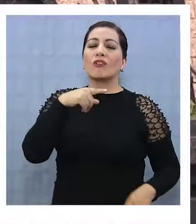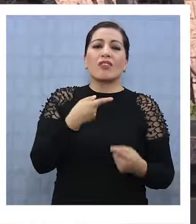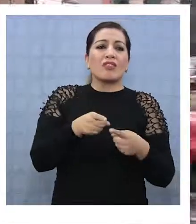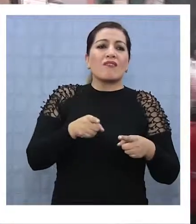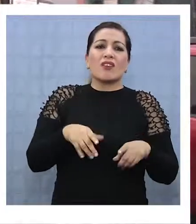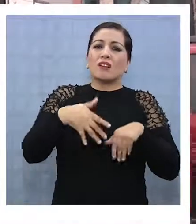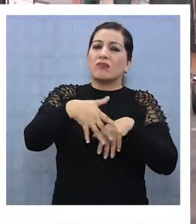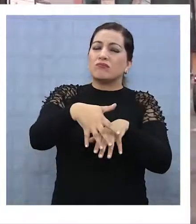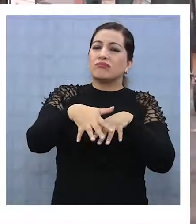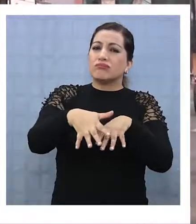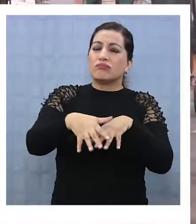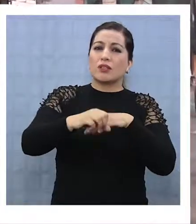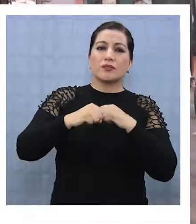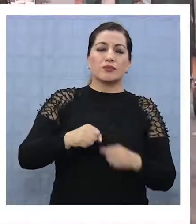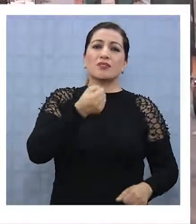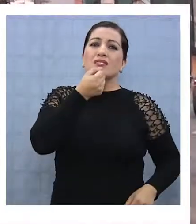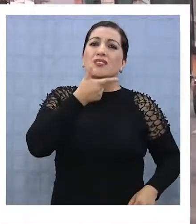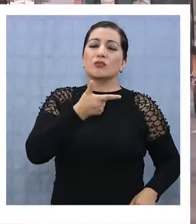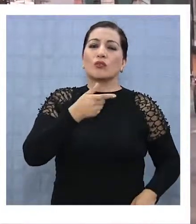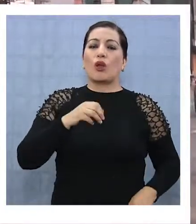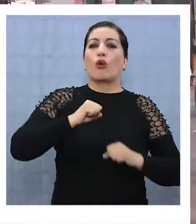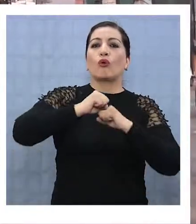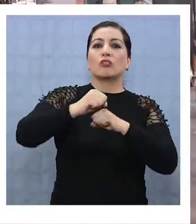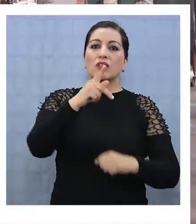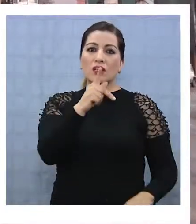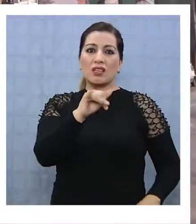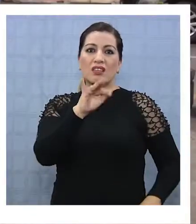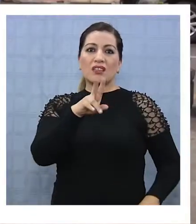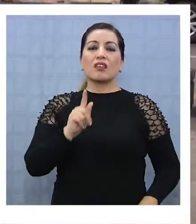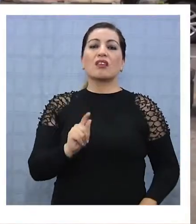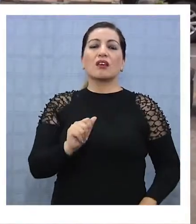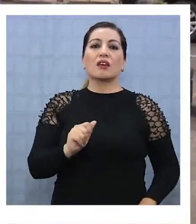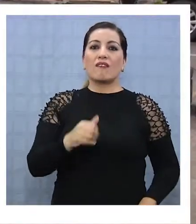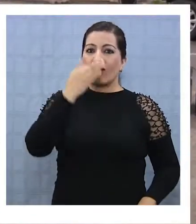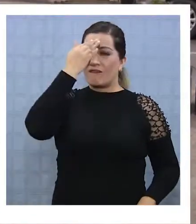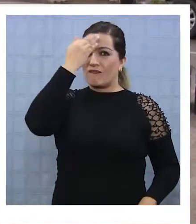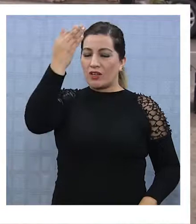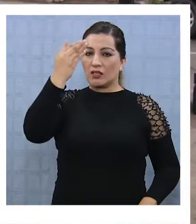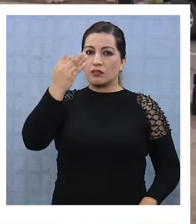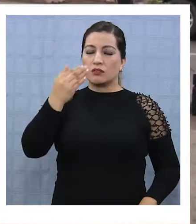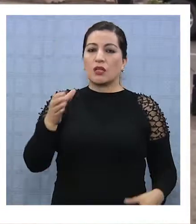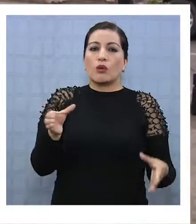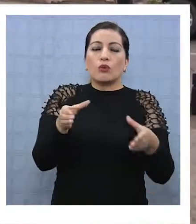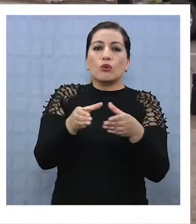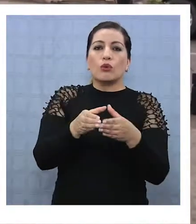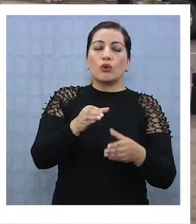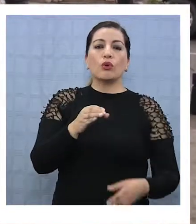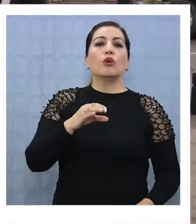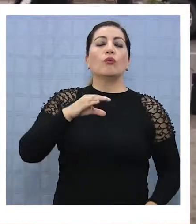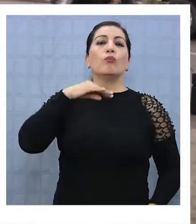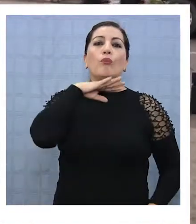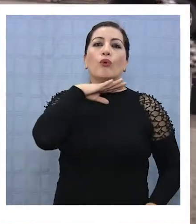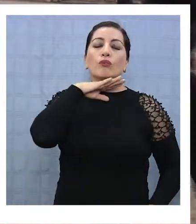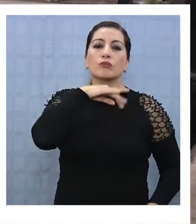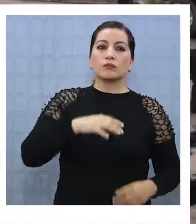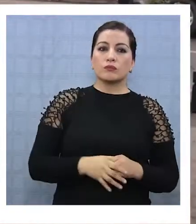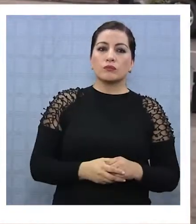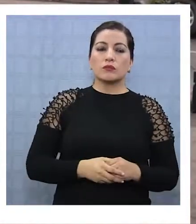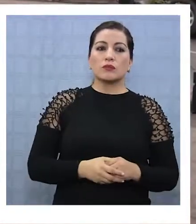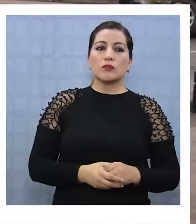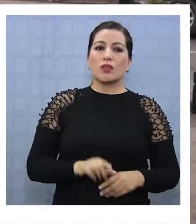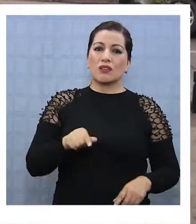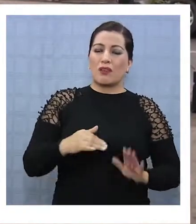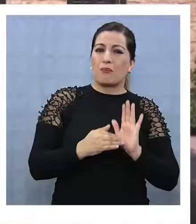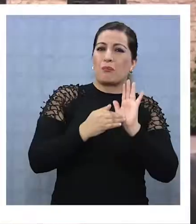Morro han realizado diversas manifestaciones en contra del PAP Quica ubicado frente al Club Unión Morro. La demanda de los vecinos que hoy día